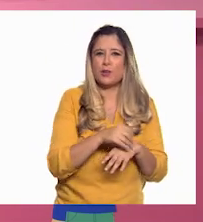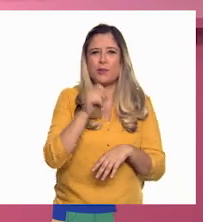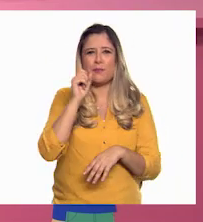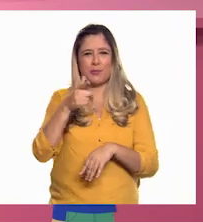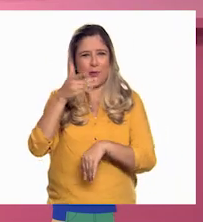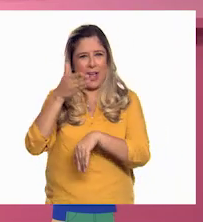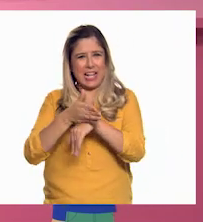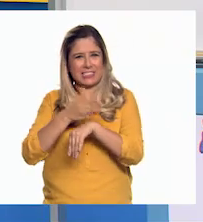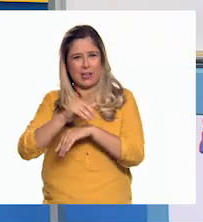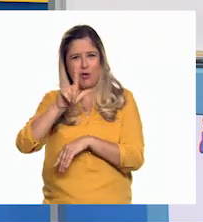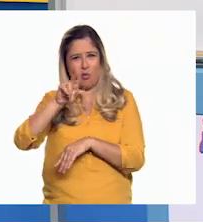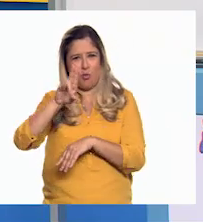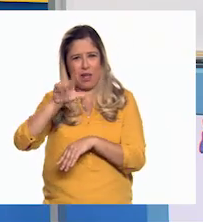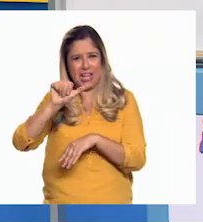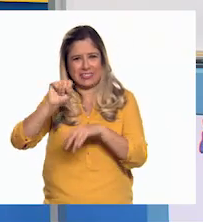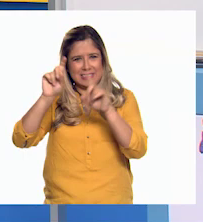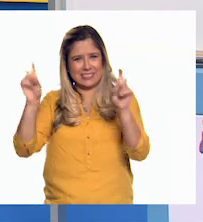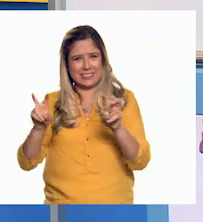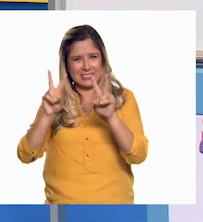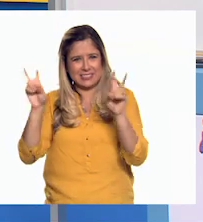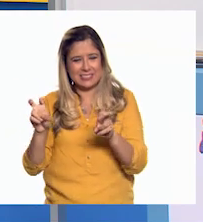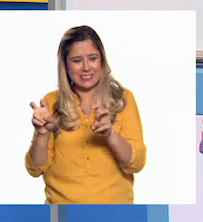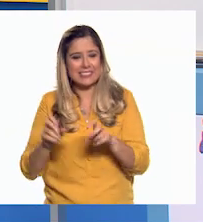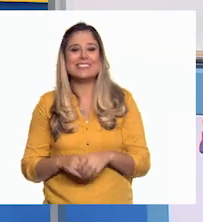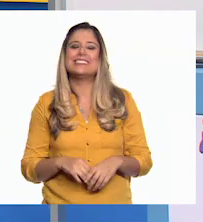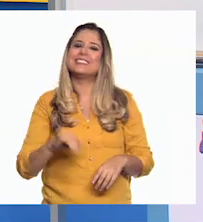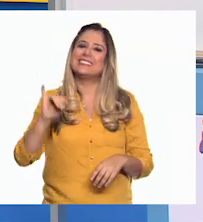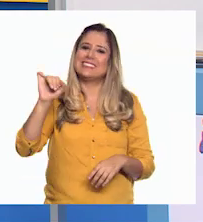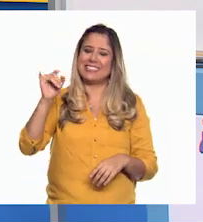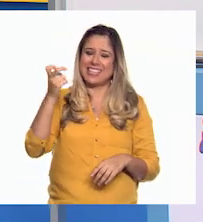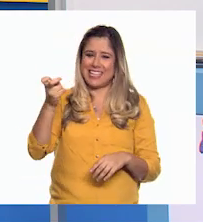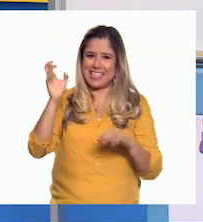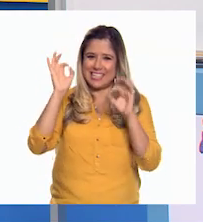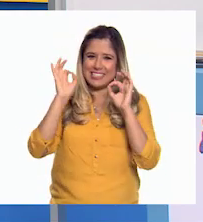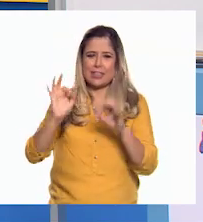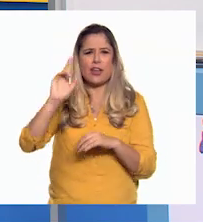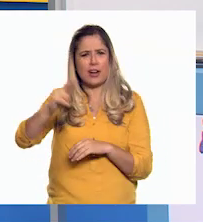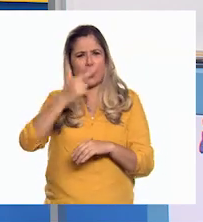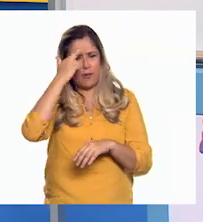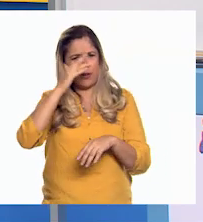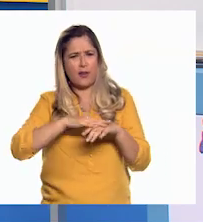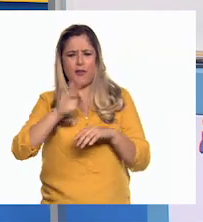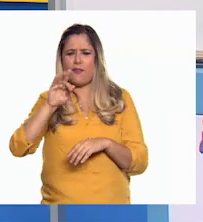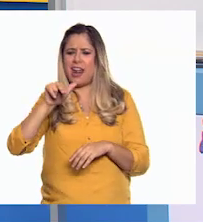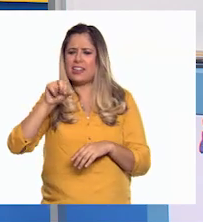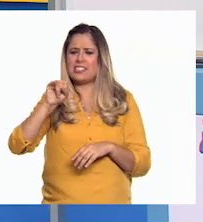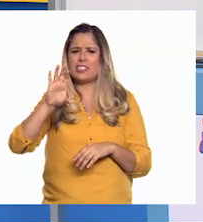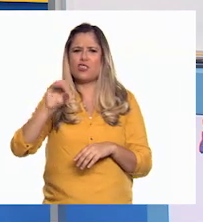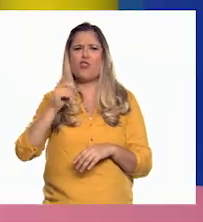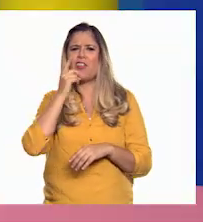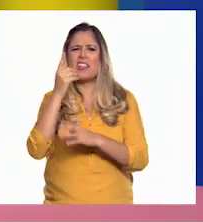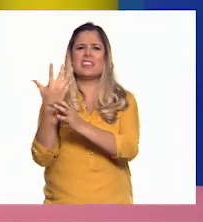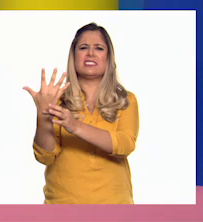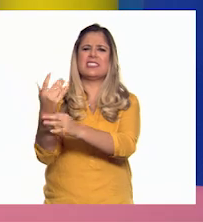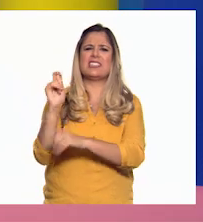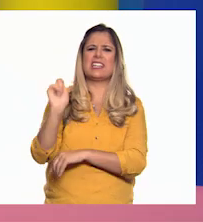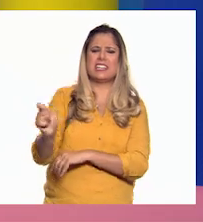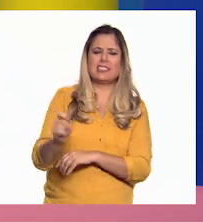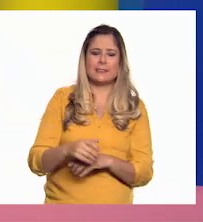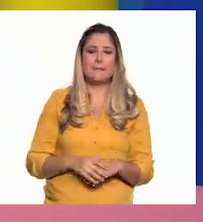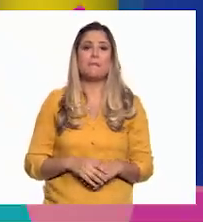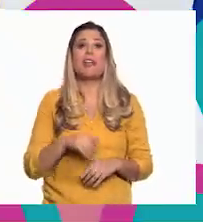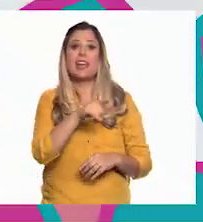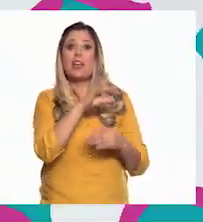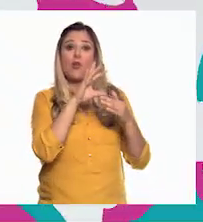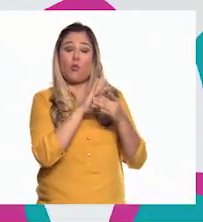de Lucas? Exactamente. ¿Y recuerdan qué dijo Francisco Hinojosa al respecto? Sí, dijo que ese